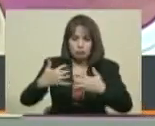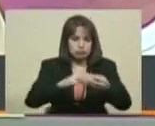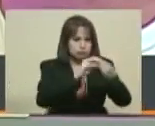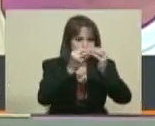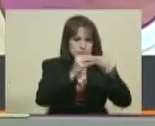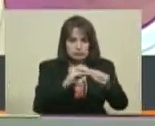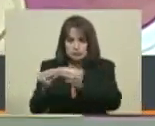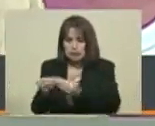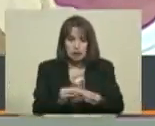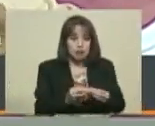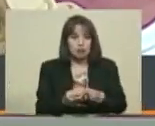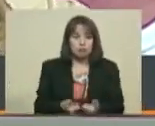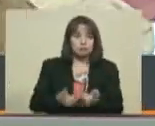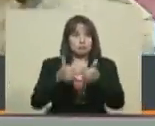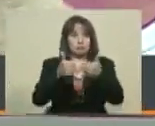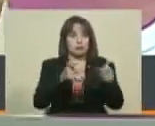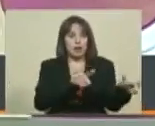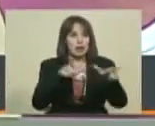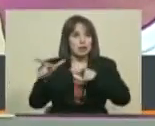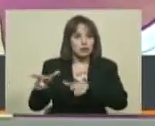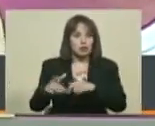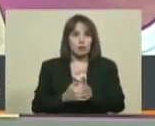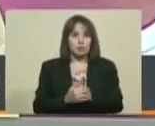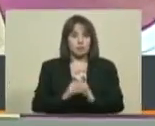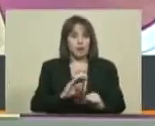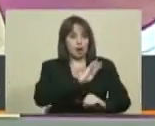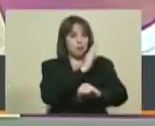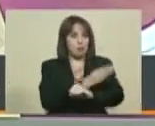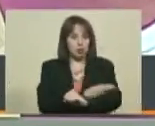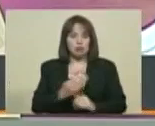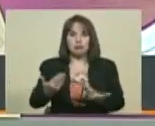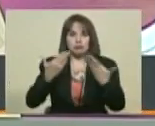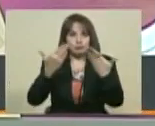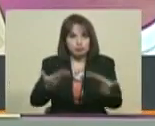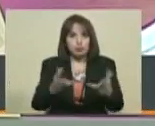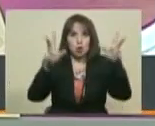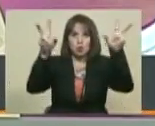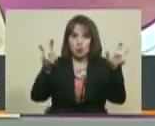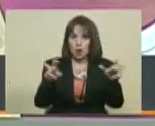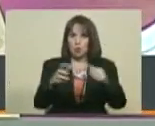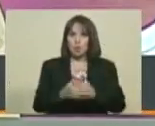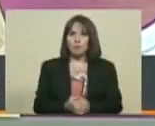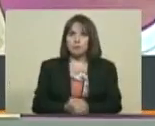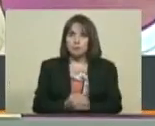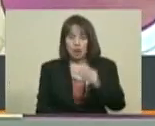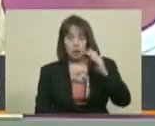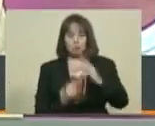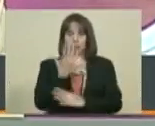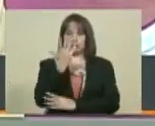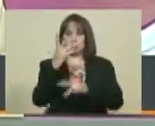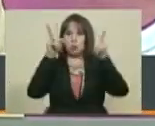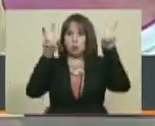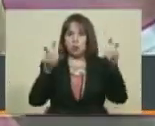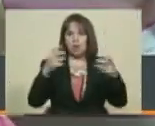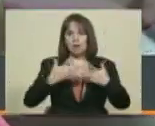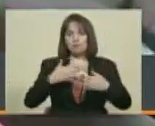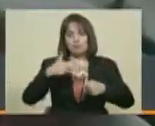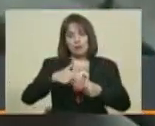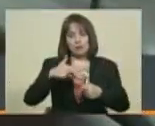refinería, reactivando el poder de lo que nació para entonces la nueva